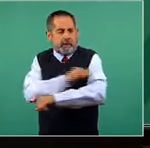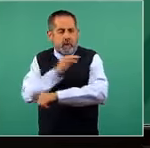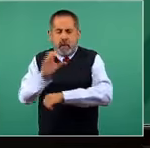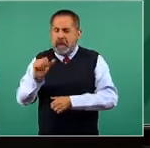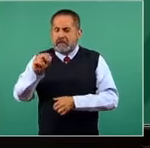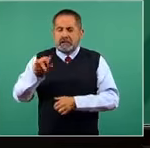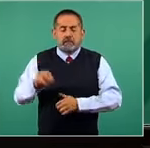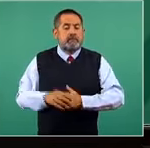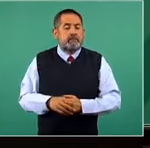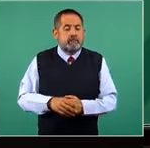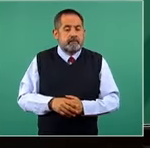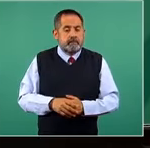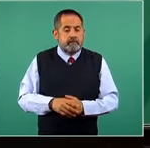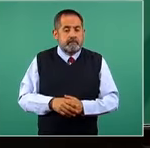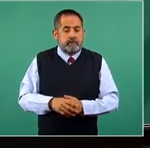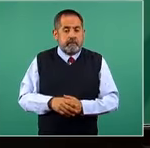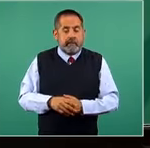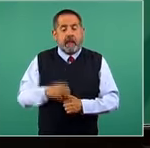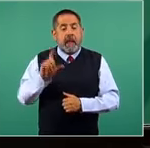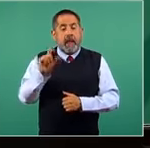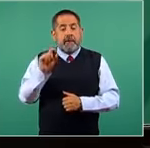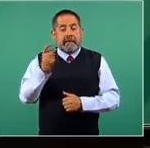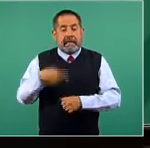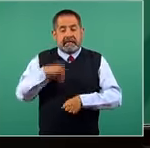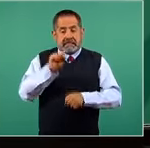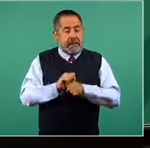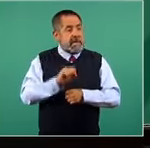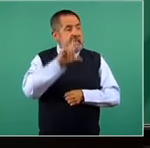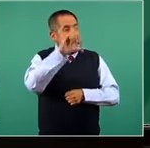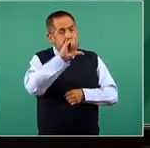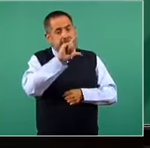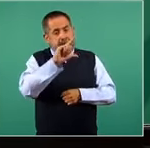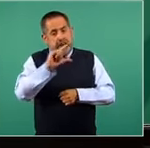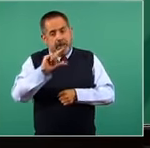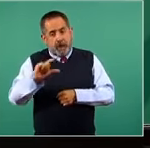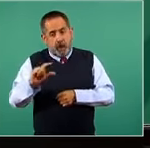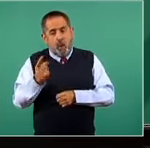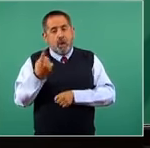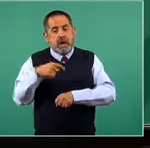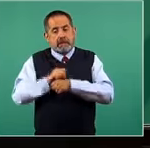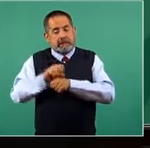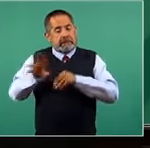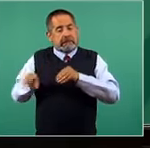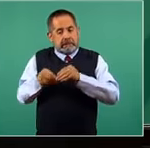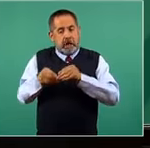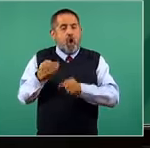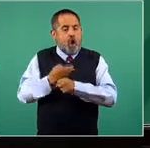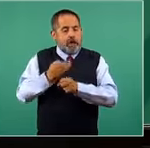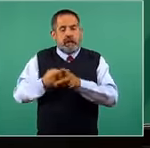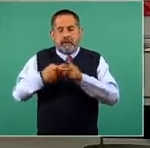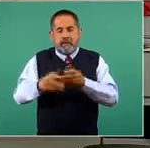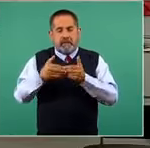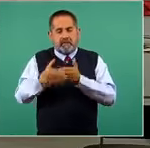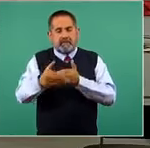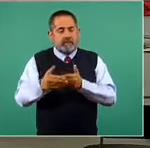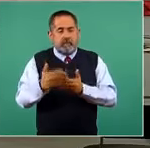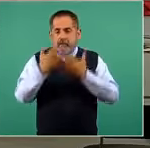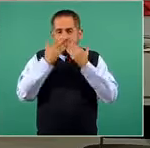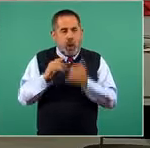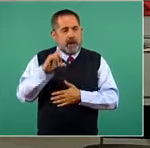CanSino. 20 semanas de reducción de la epidemia, una semana adicional, que es la que estamos abriendo ahora, en donde no